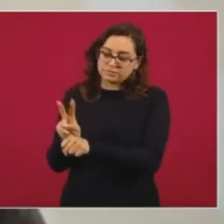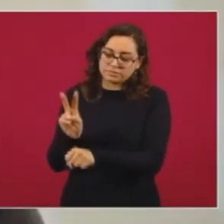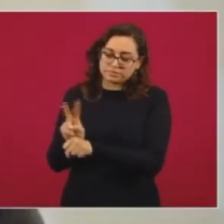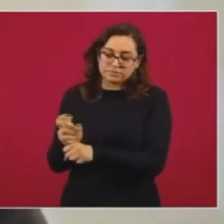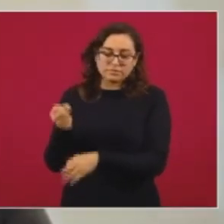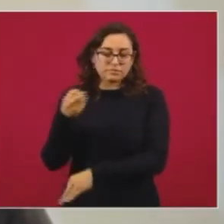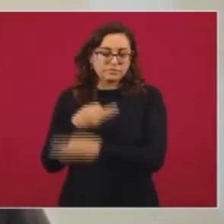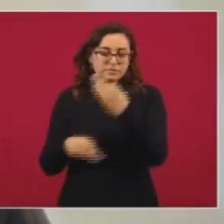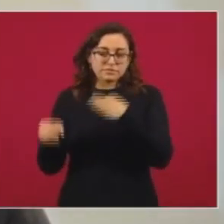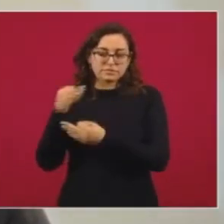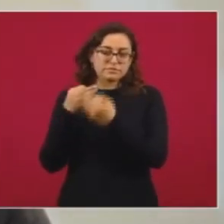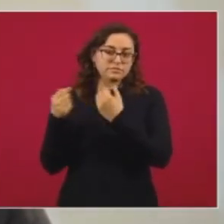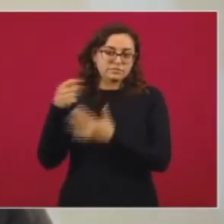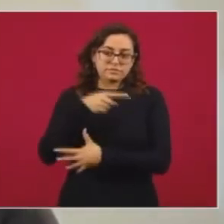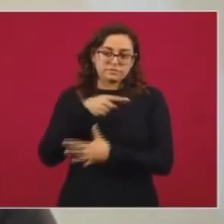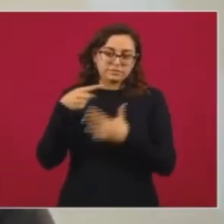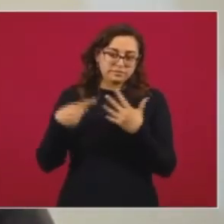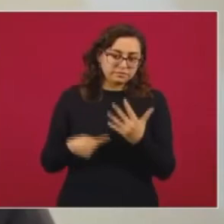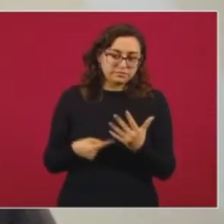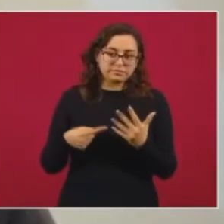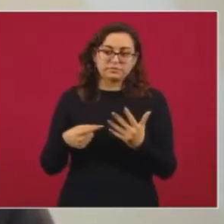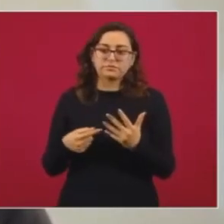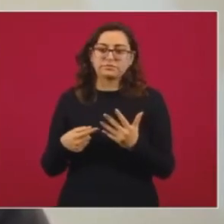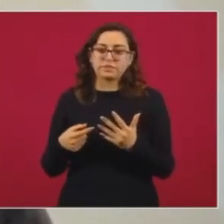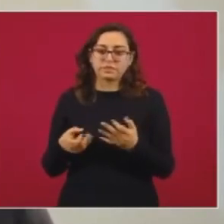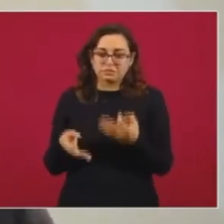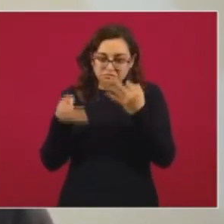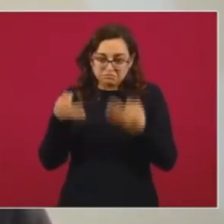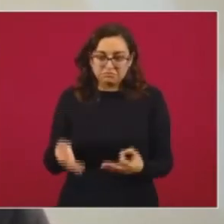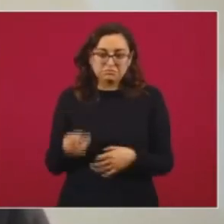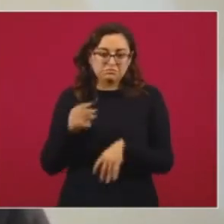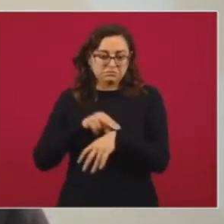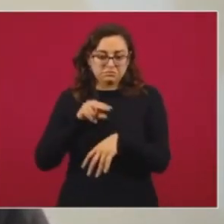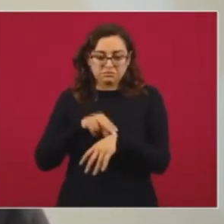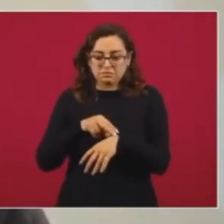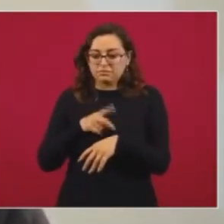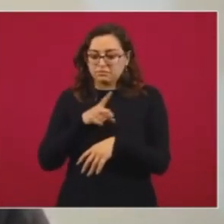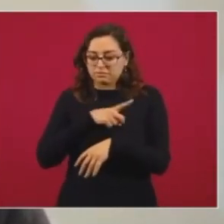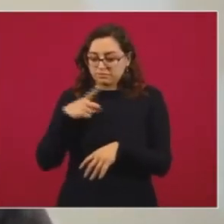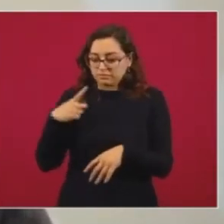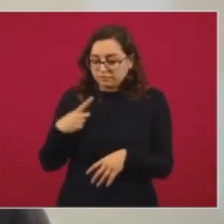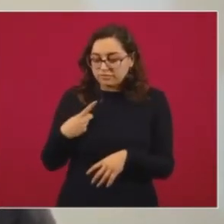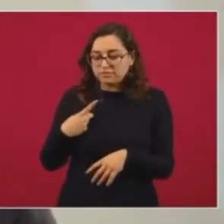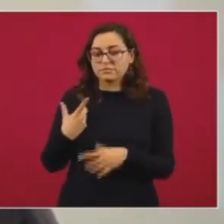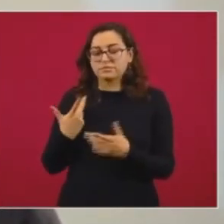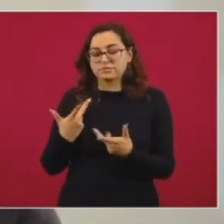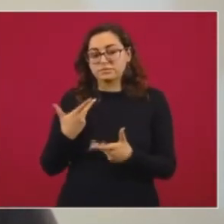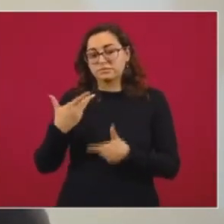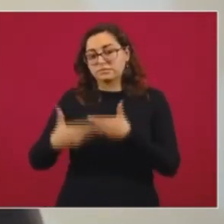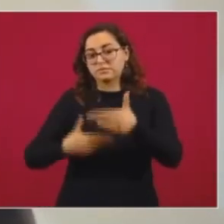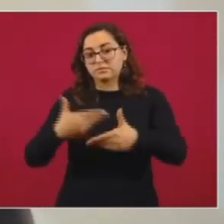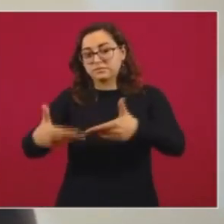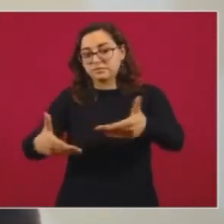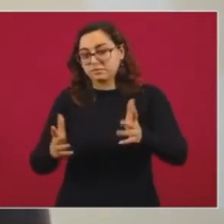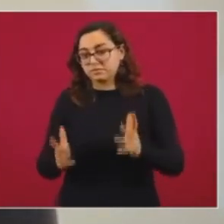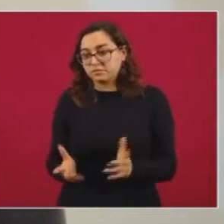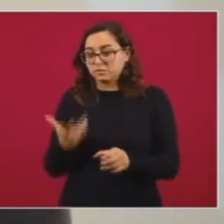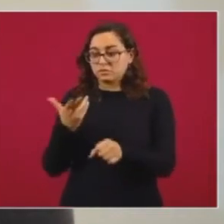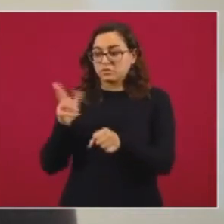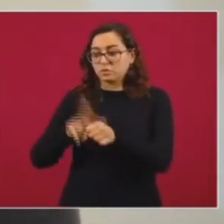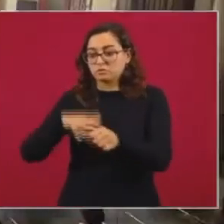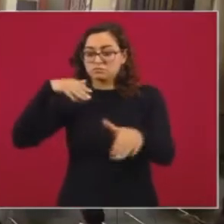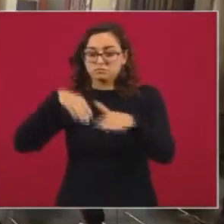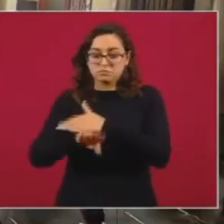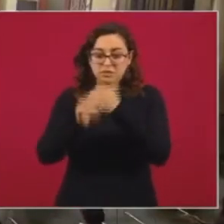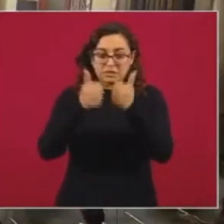todos los elementos técnicos y médicos que debe de tener este seguimiento, y en su momento indique la